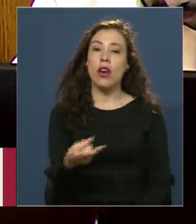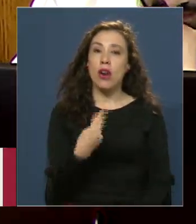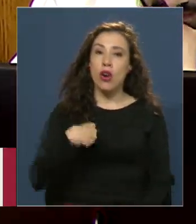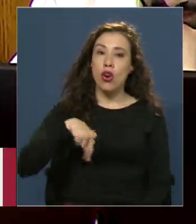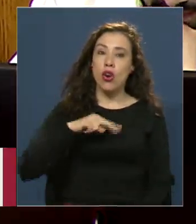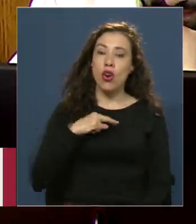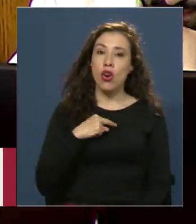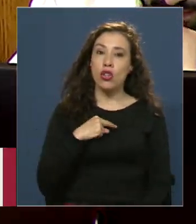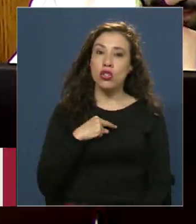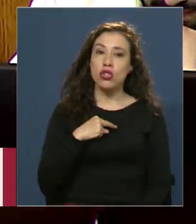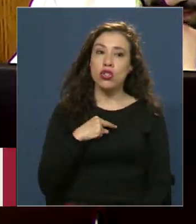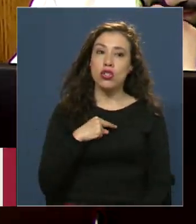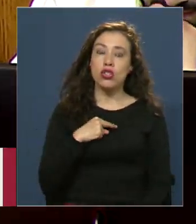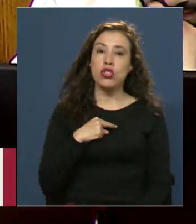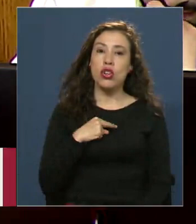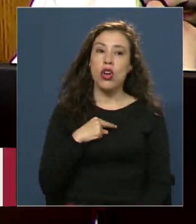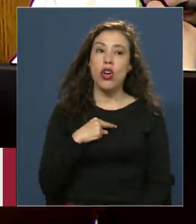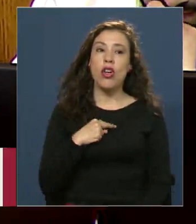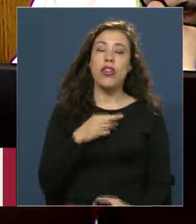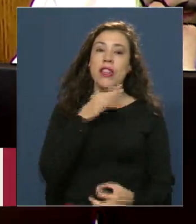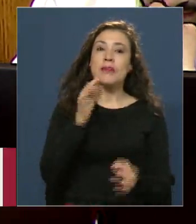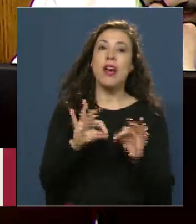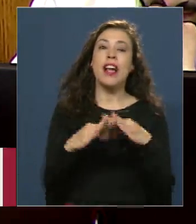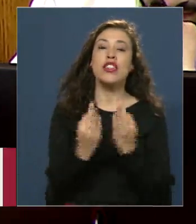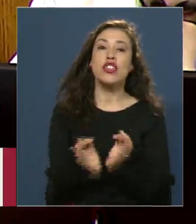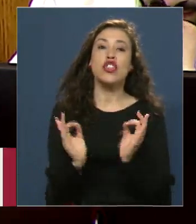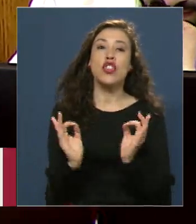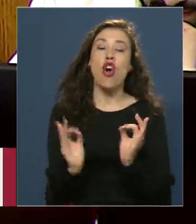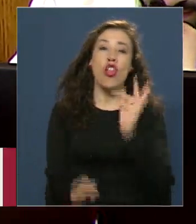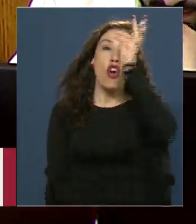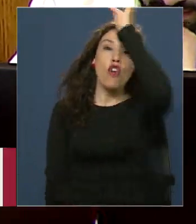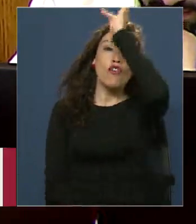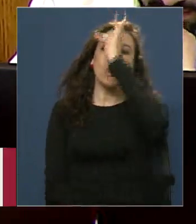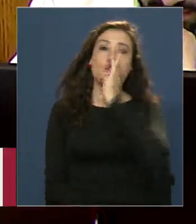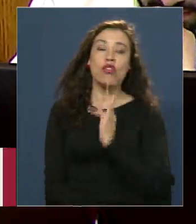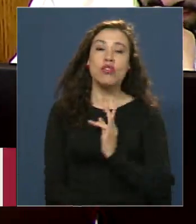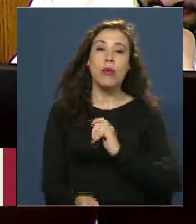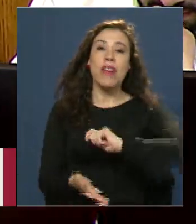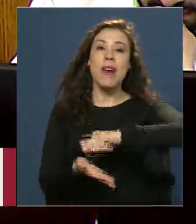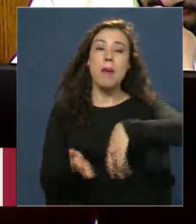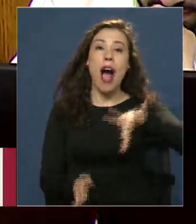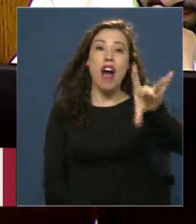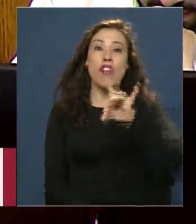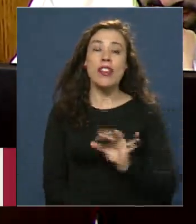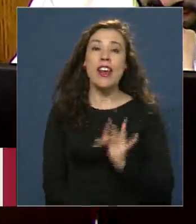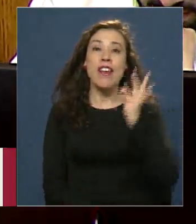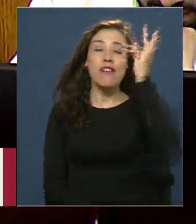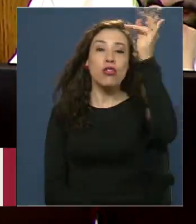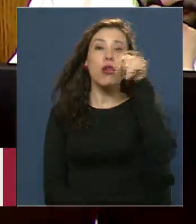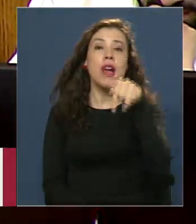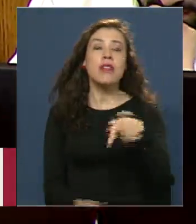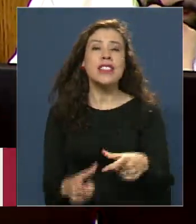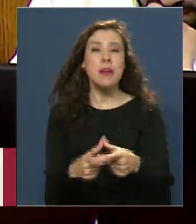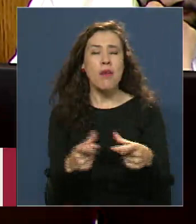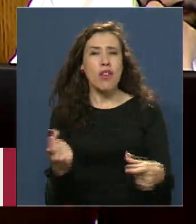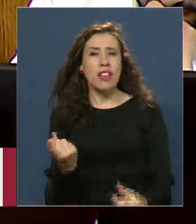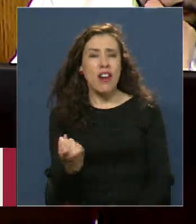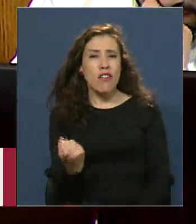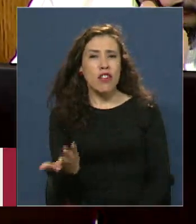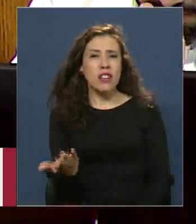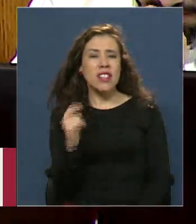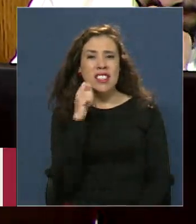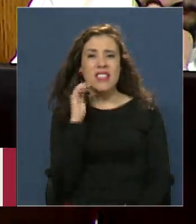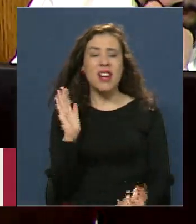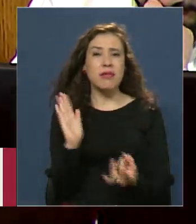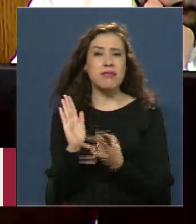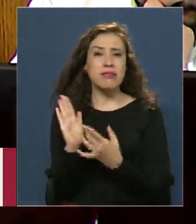nosotros estamos estableciendo que la totalidad de los funcionarios que contrataremos serán a honorarios, es decir,